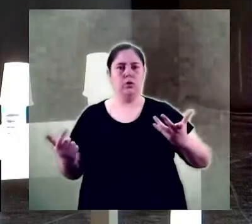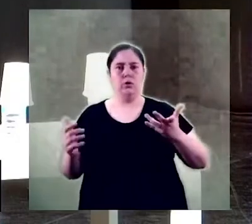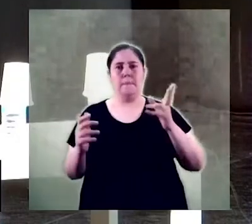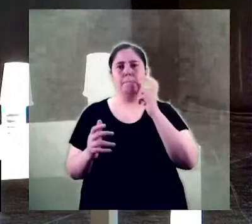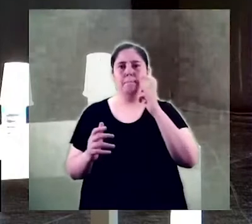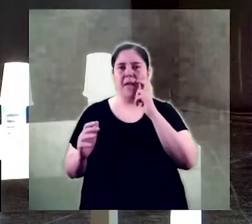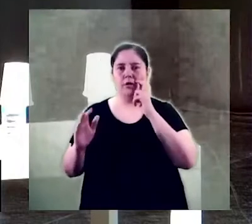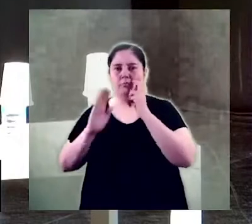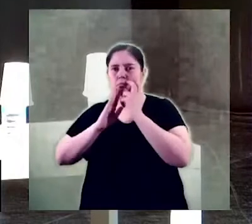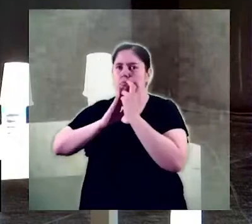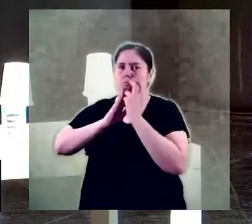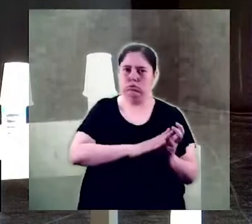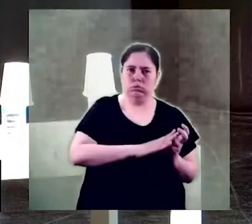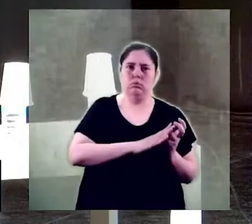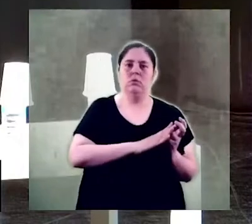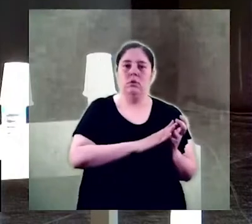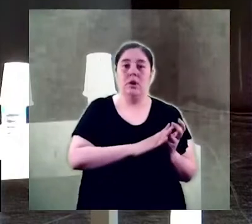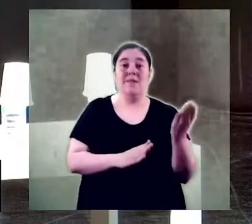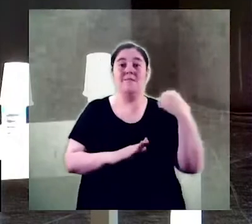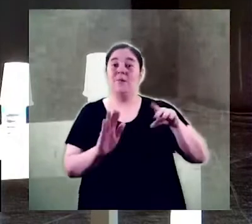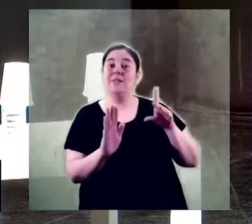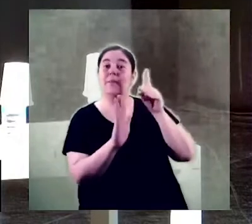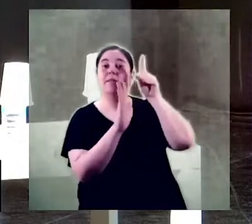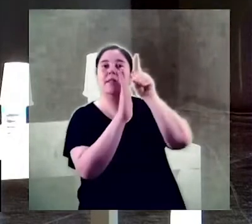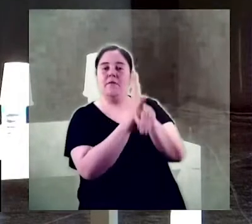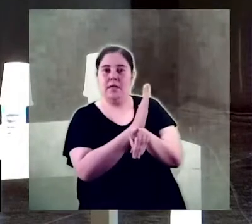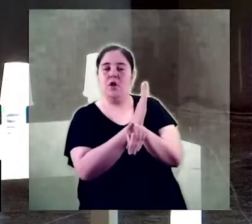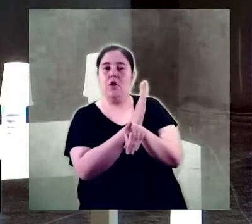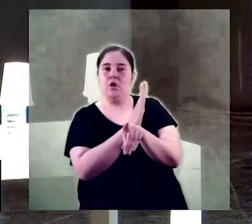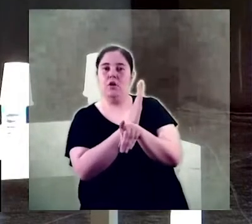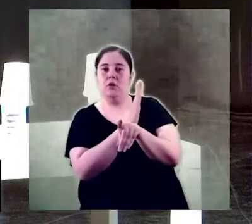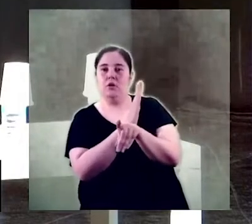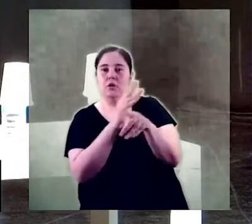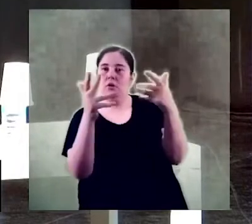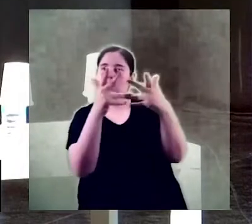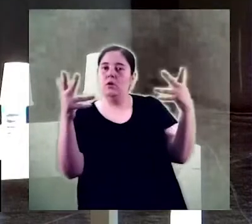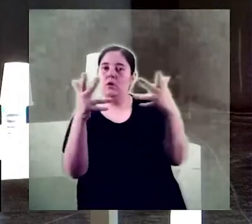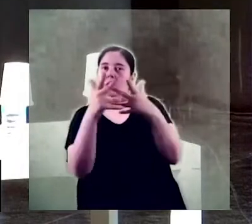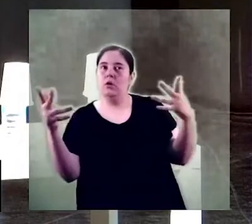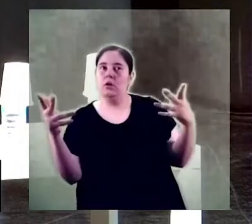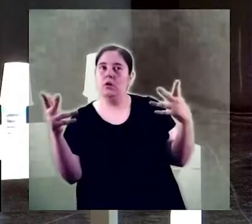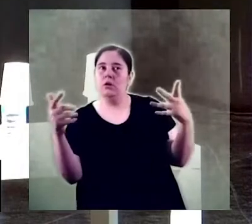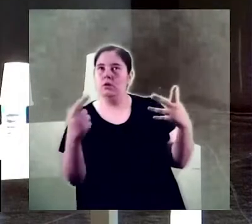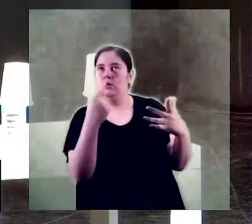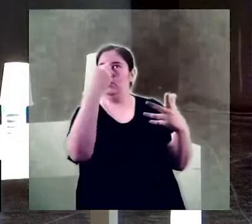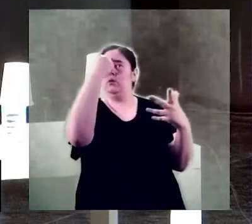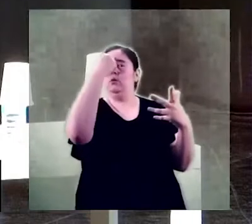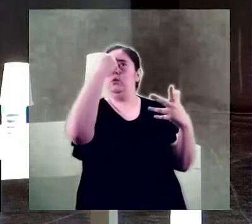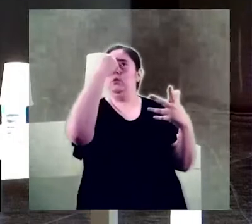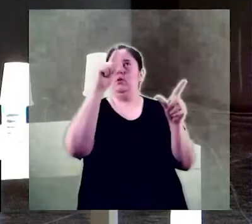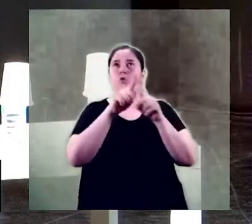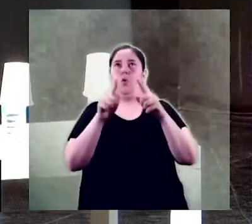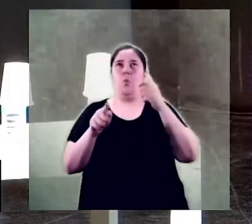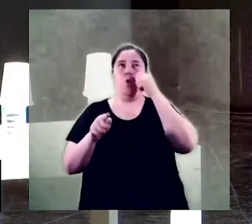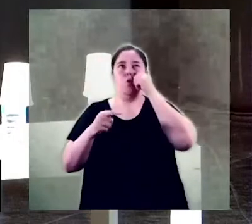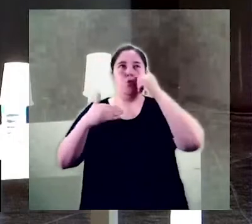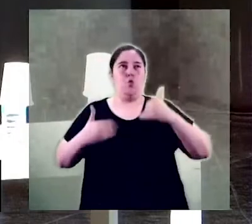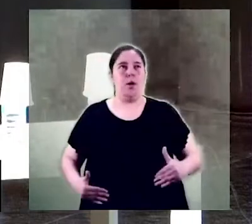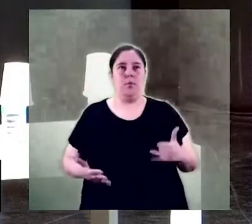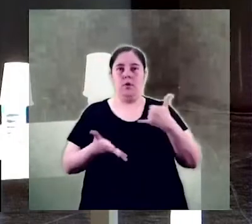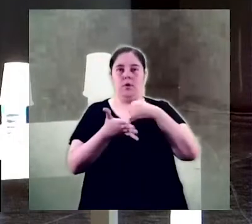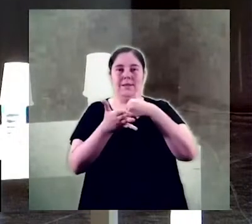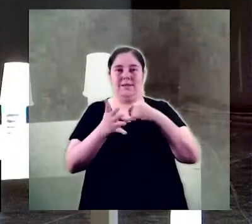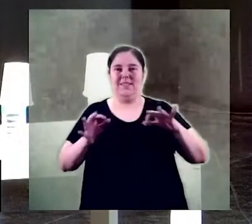miedo. Esta definición nos remite tal vez a una idea de cuerpo que pareciera